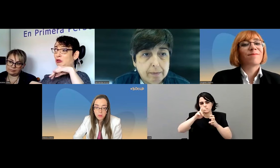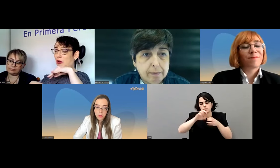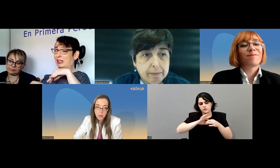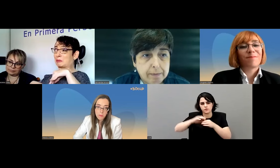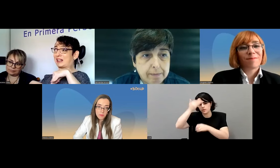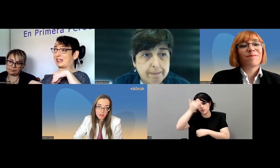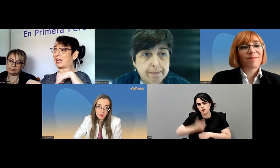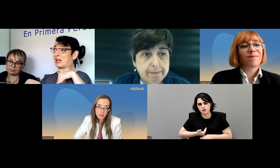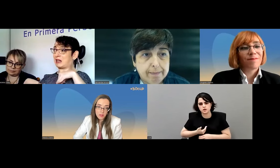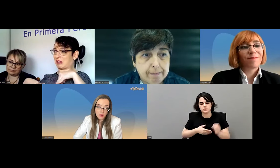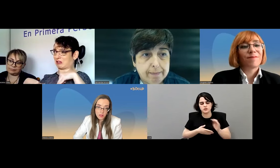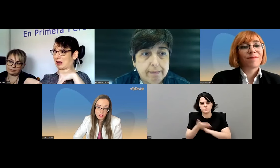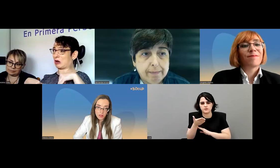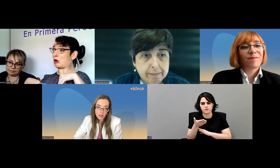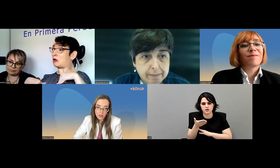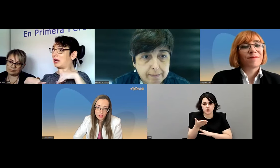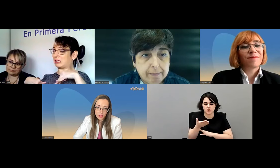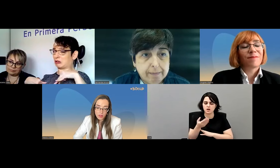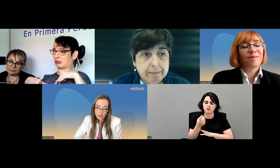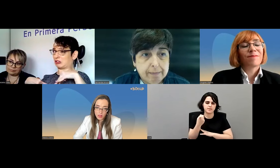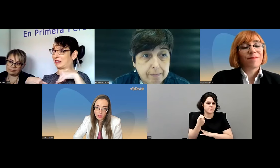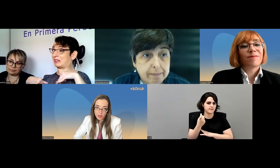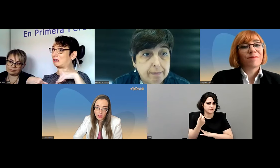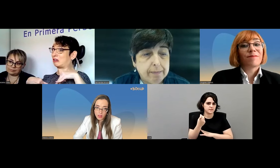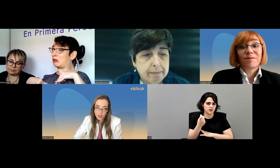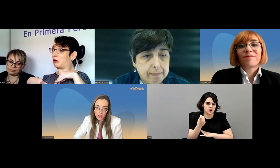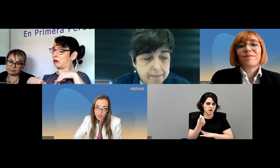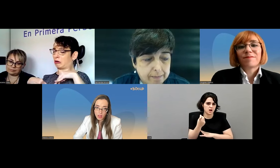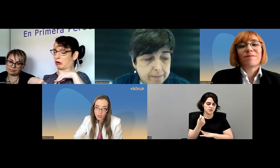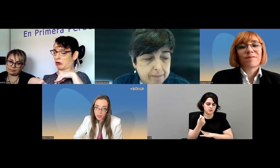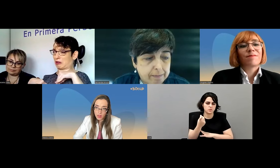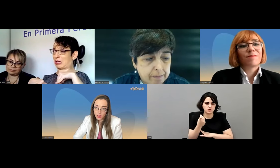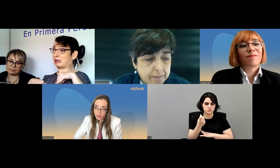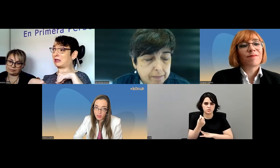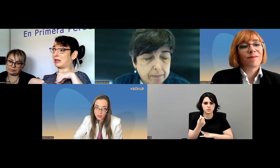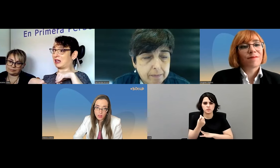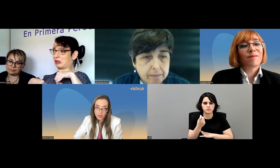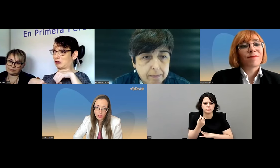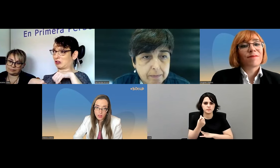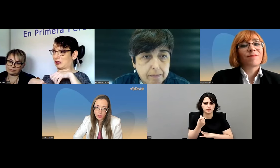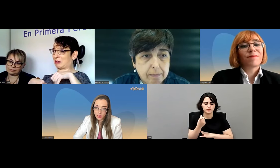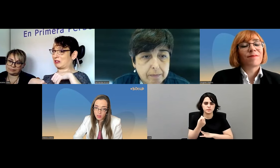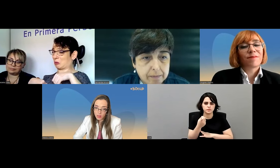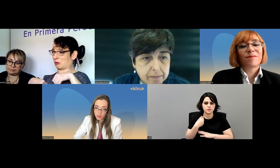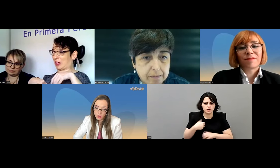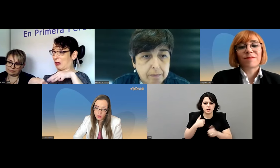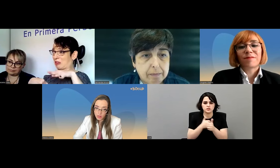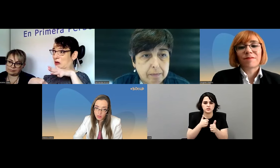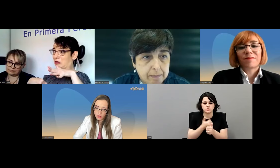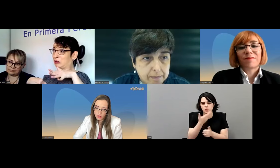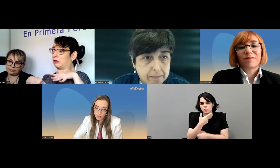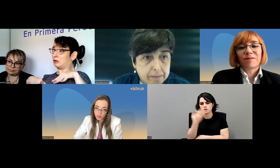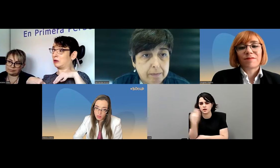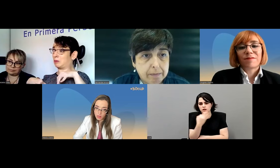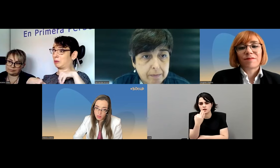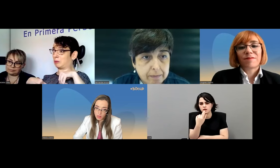es totalmente necesario que los asistentes conozcan los sistemas de comunicación,